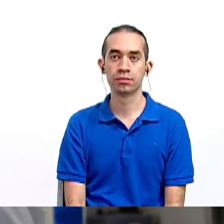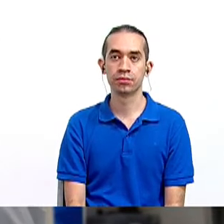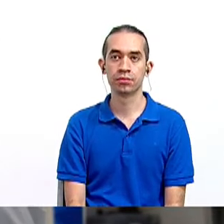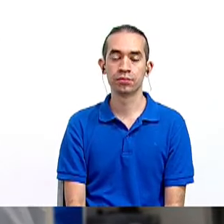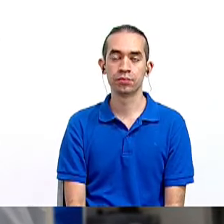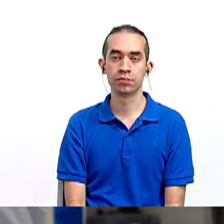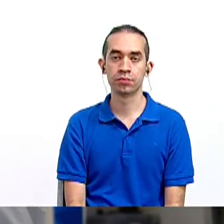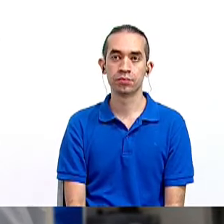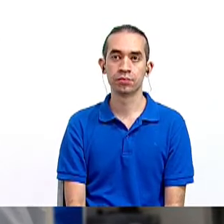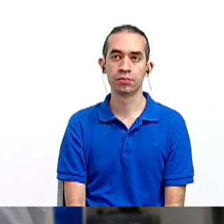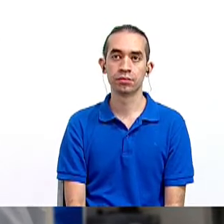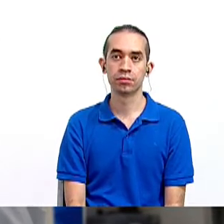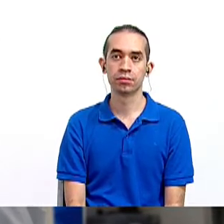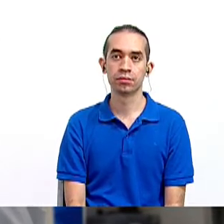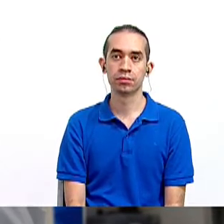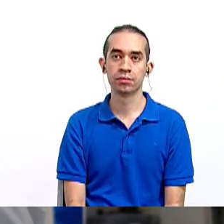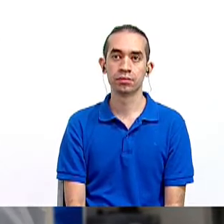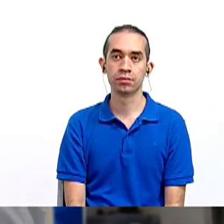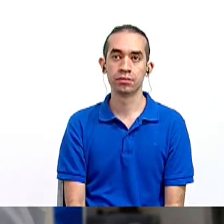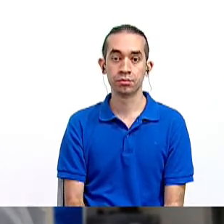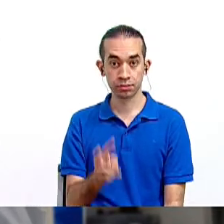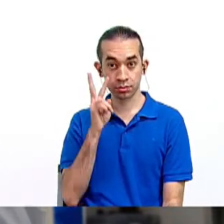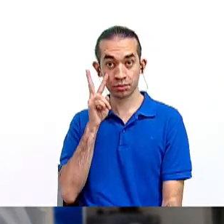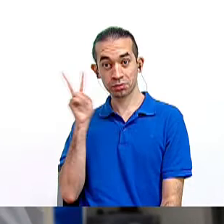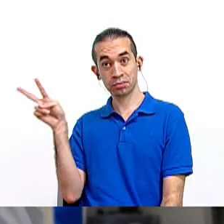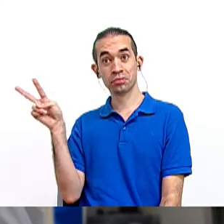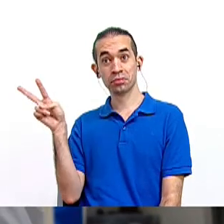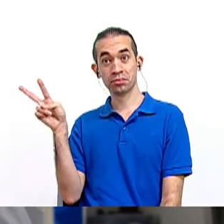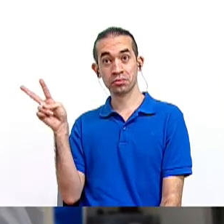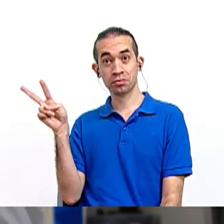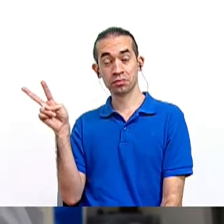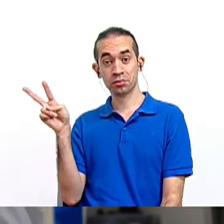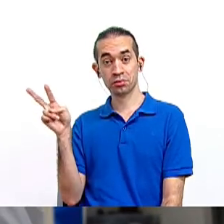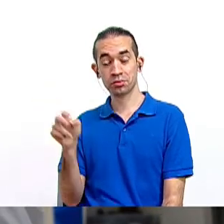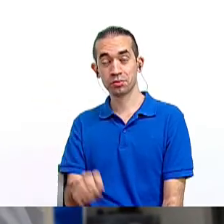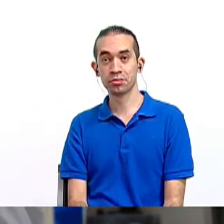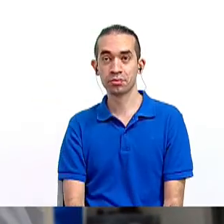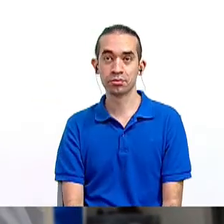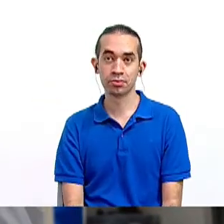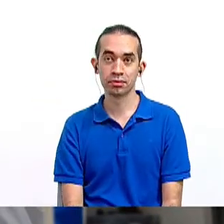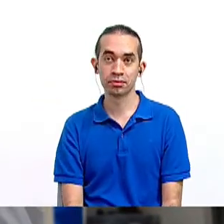la neutralización. Ok, ¿lo logran ver?